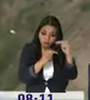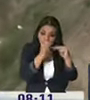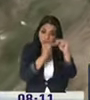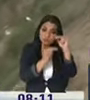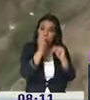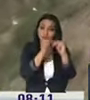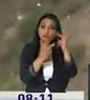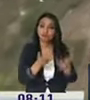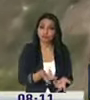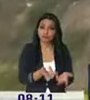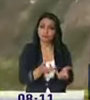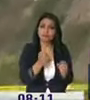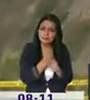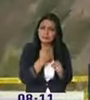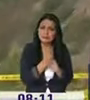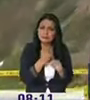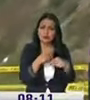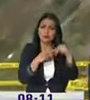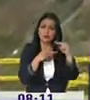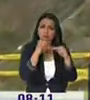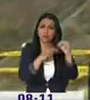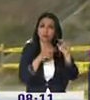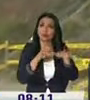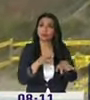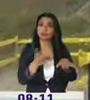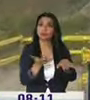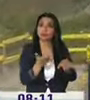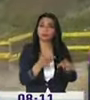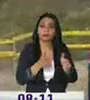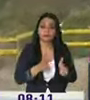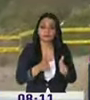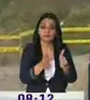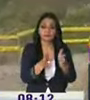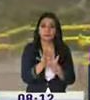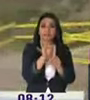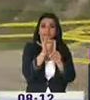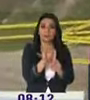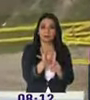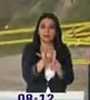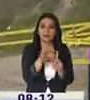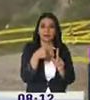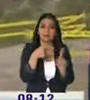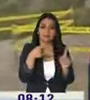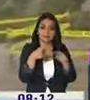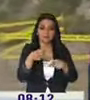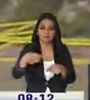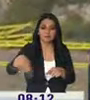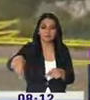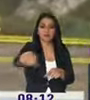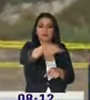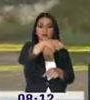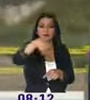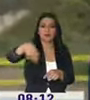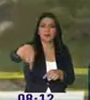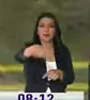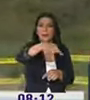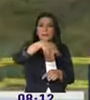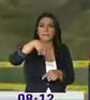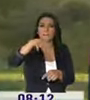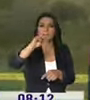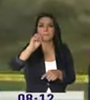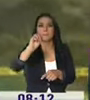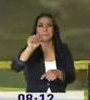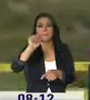vemos trabajo muy intenso, que es el que se encuentra en el tramo principal desde el redondel de